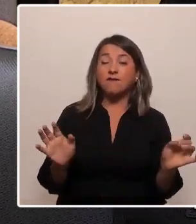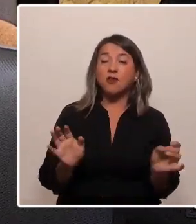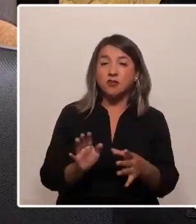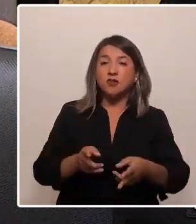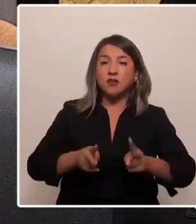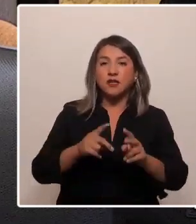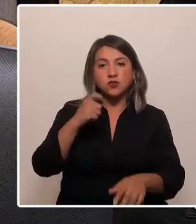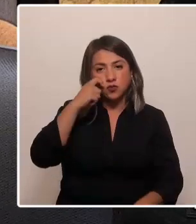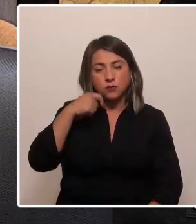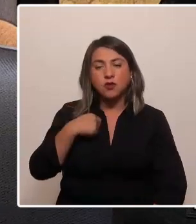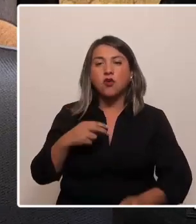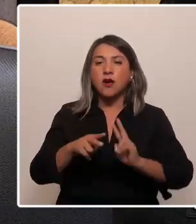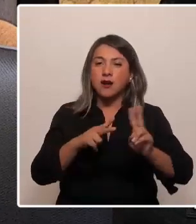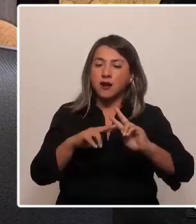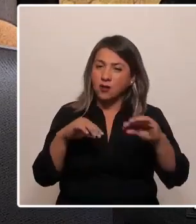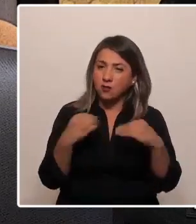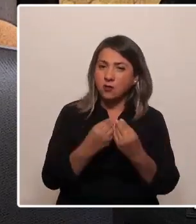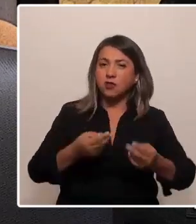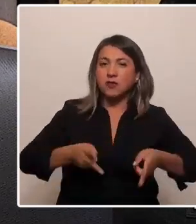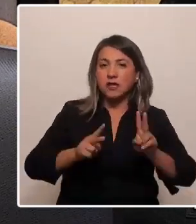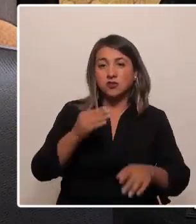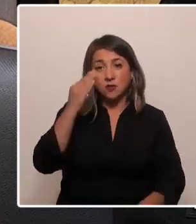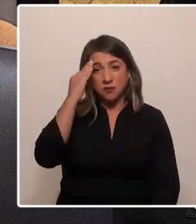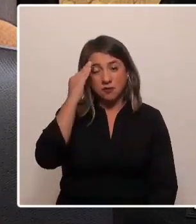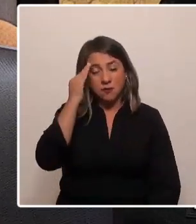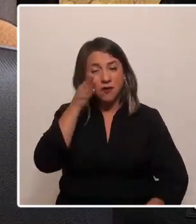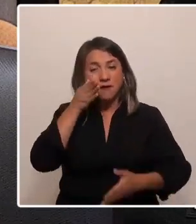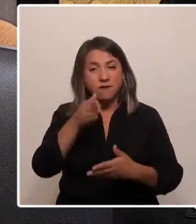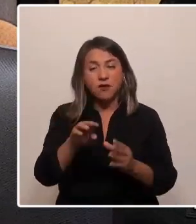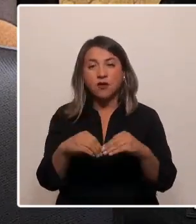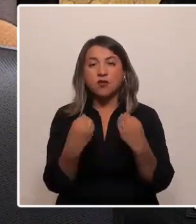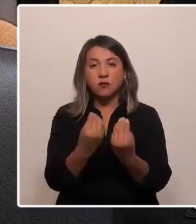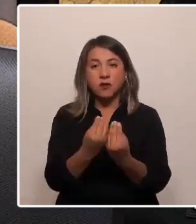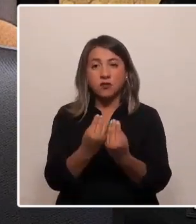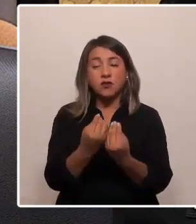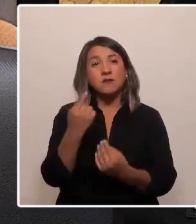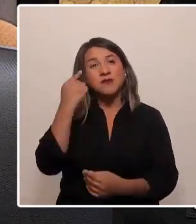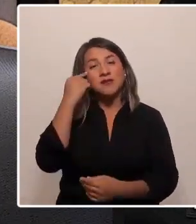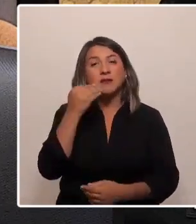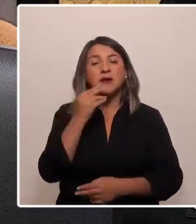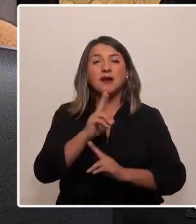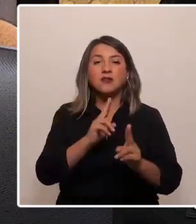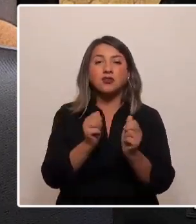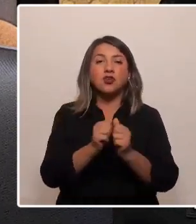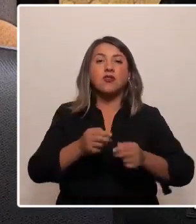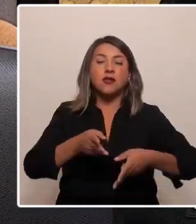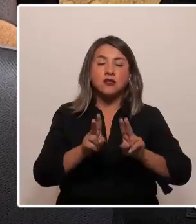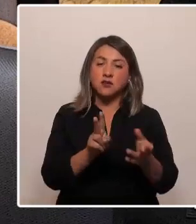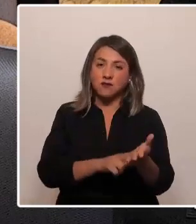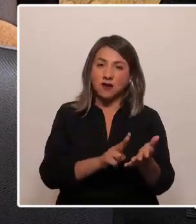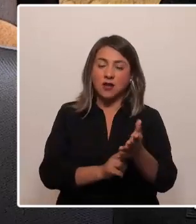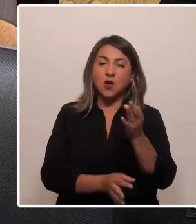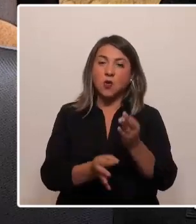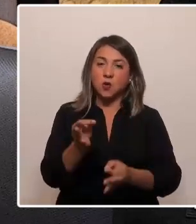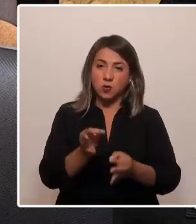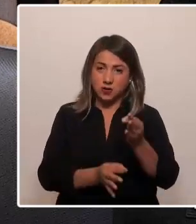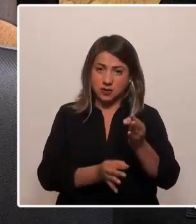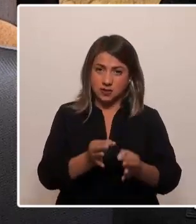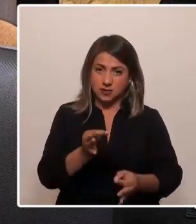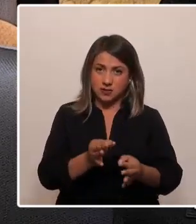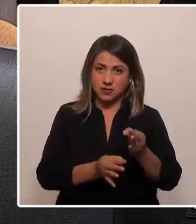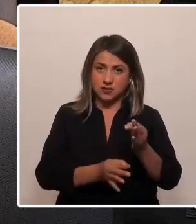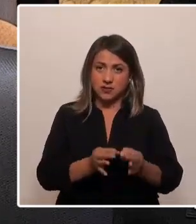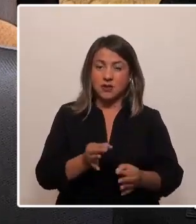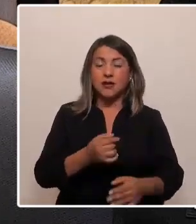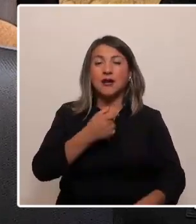la reparación integral, con derecho a la memoria desde un enfoque integral, que considere también su relación con los derechos a la verdad, la justicia, la reparación integral y garantías